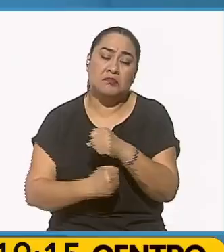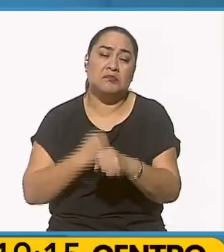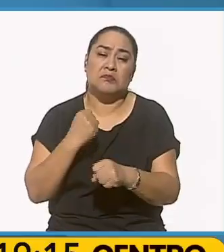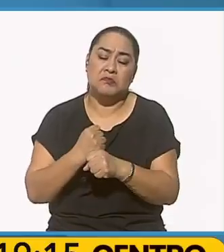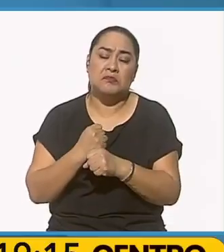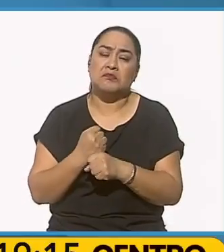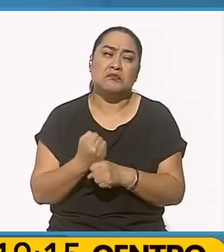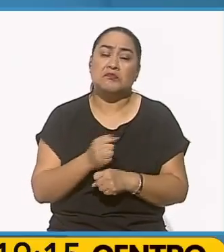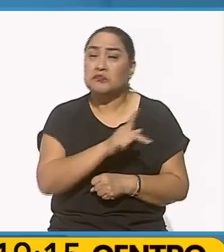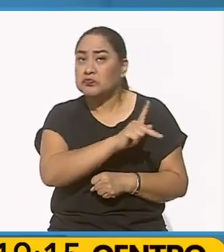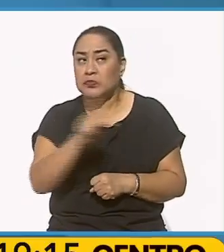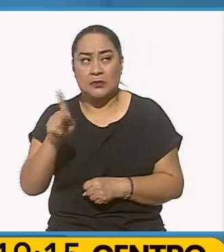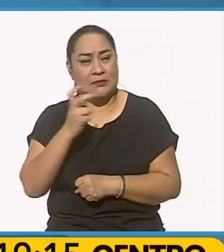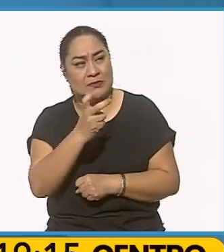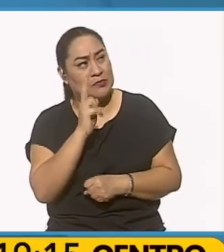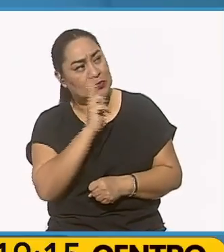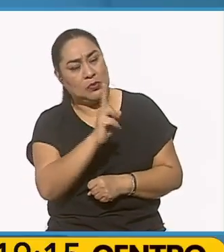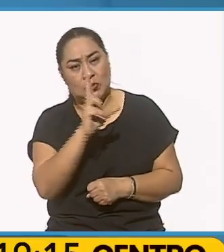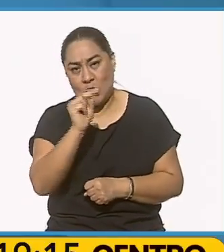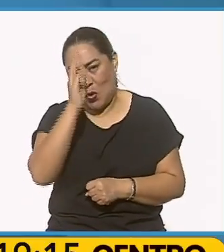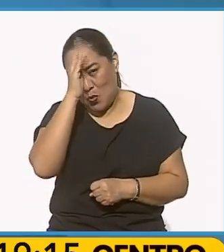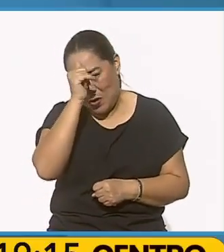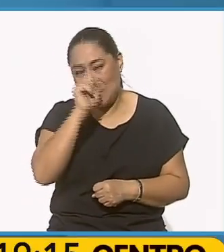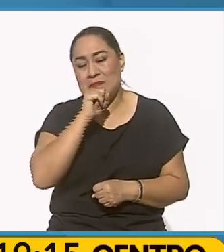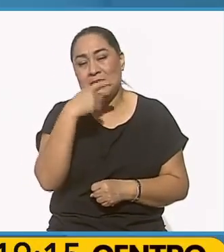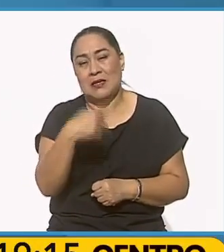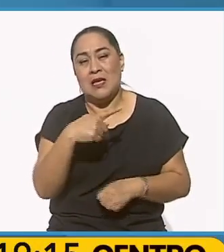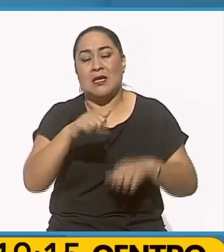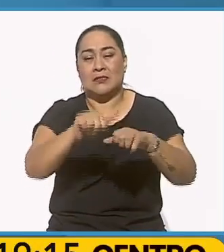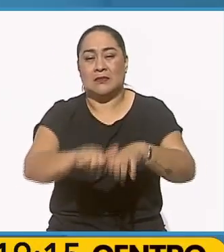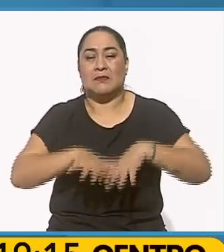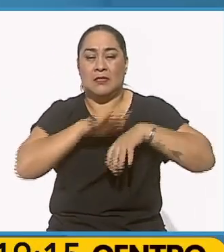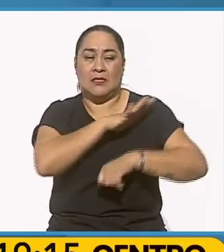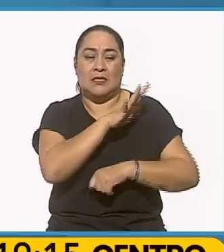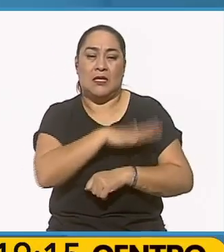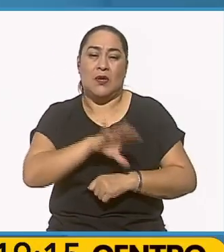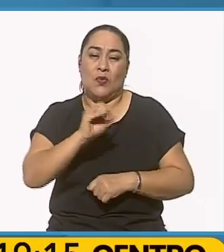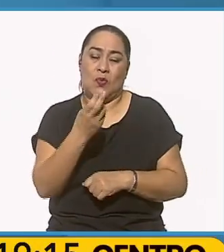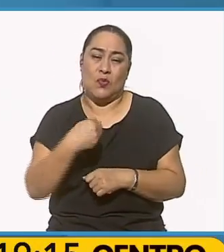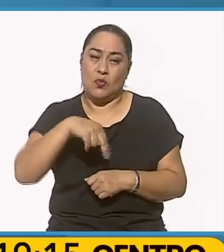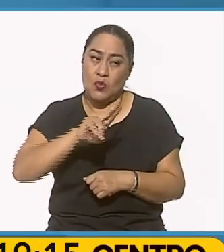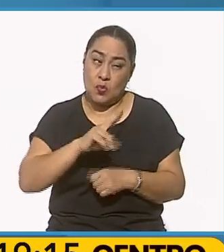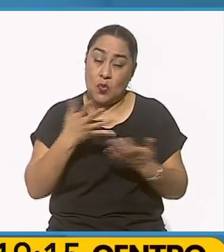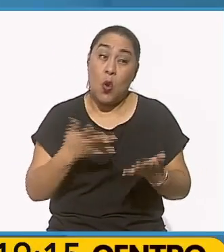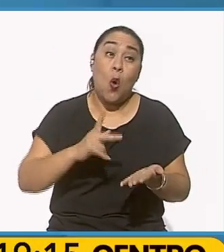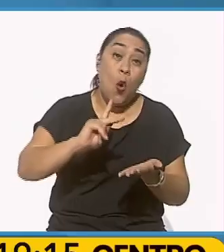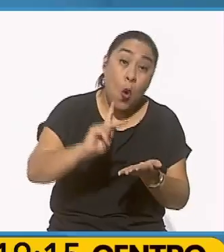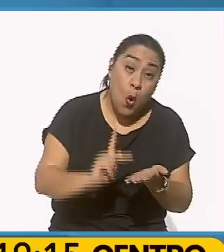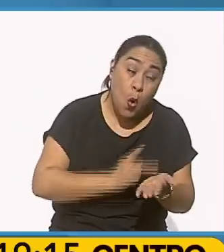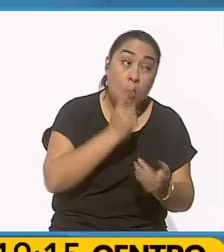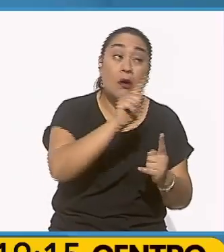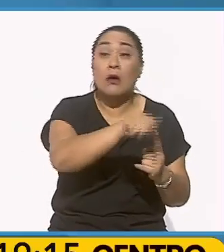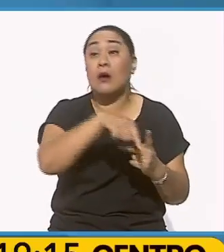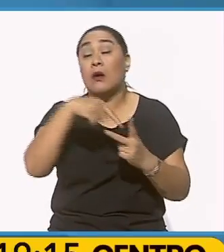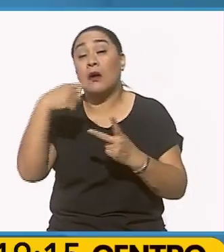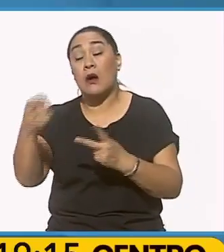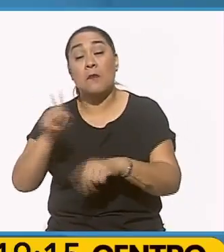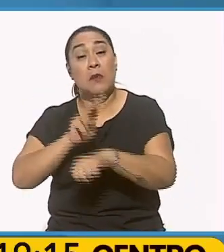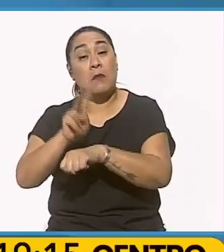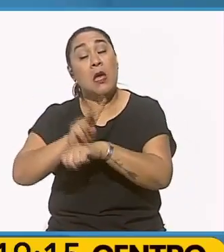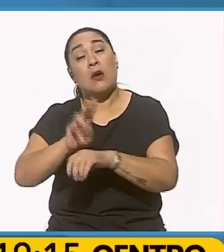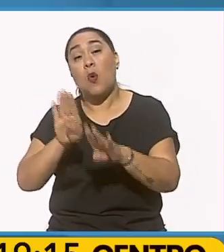por amplias mayorías en la Asamblea General de Naciones Unidas. No podemos permitir que otra vez otro país sea bloqueado de